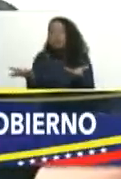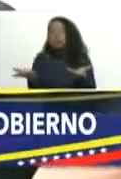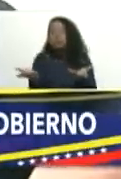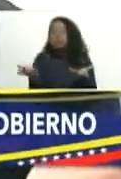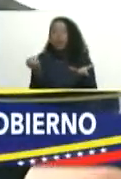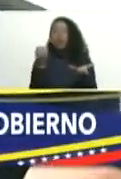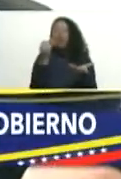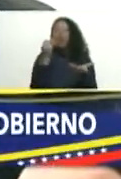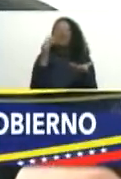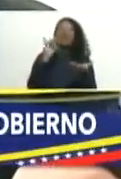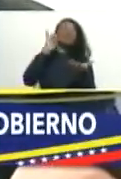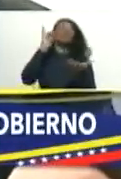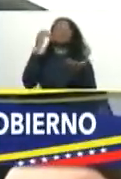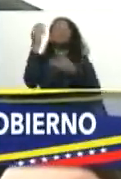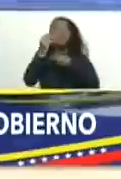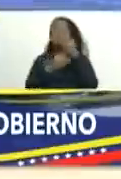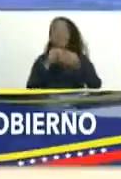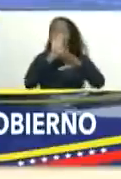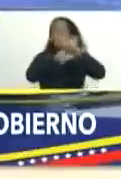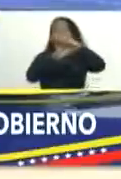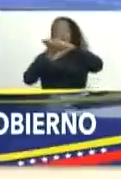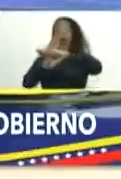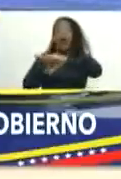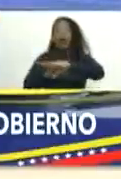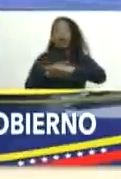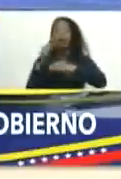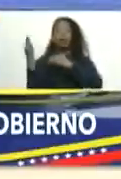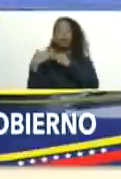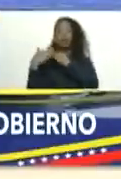¿Cuántas denuncias hubo, alertas o informes?